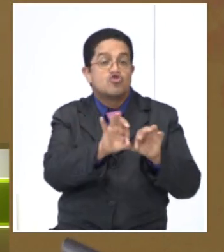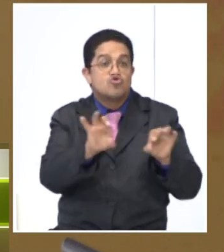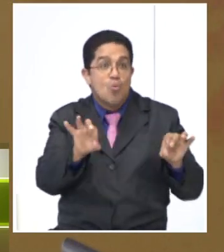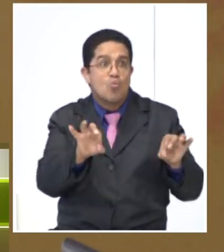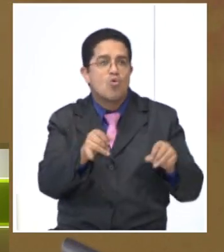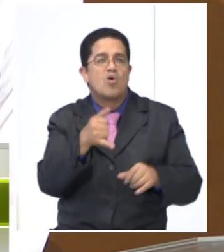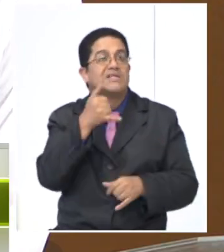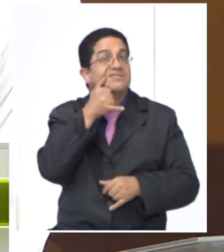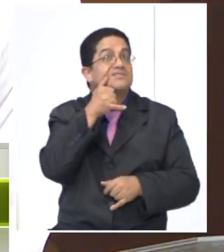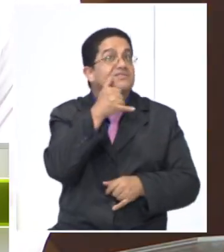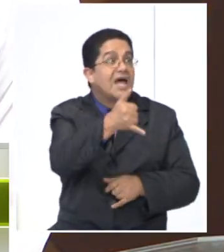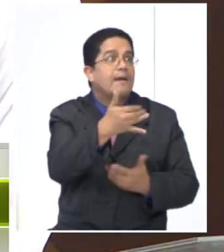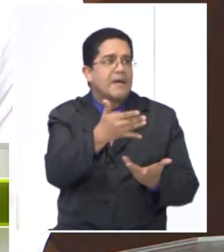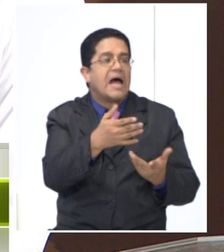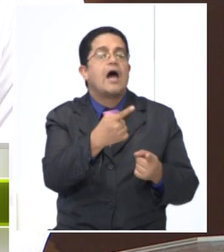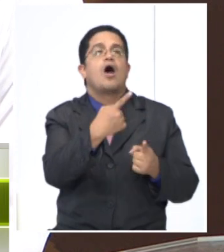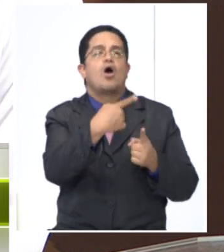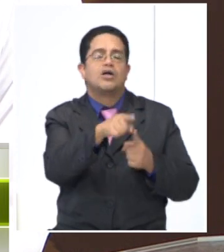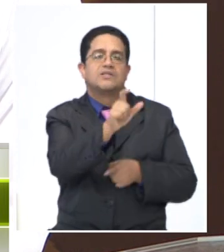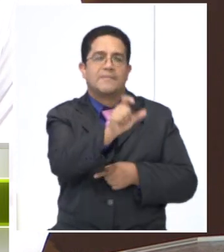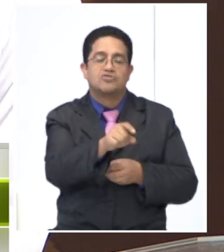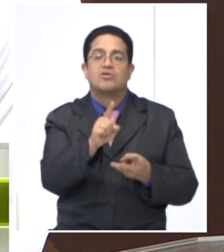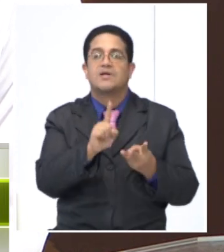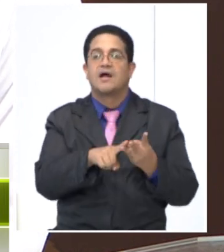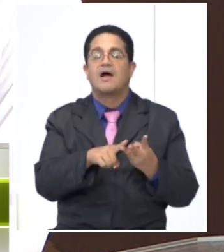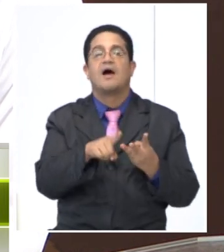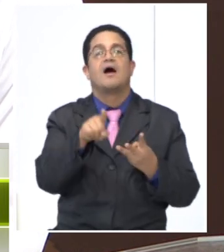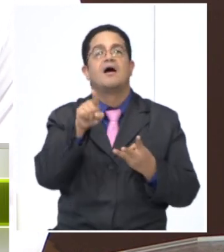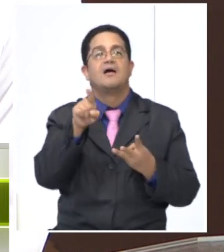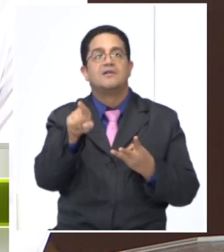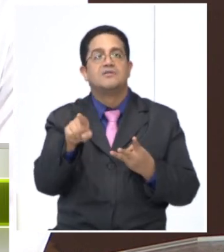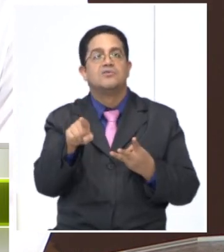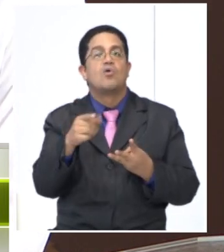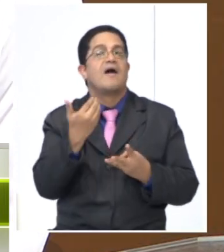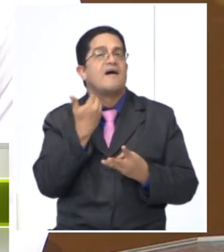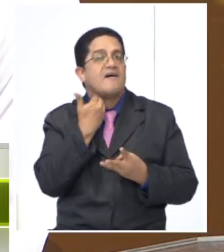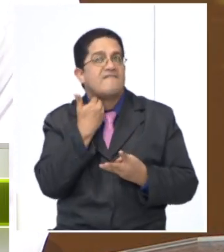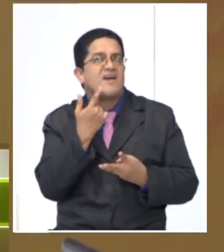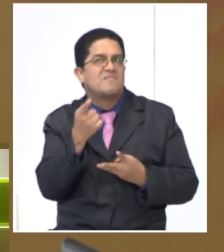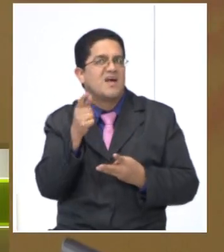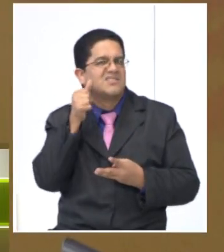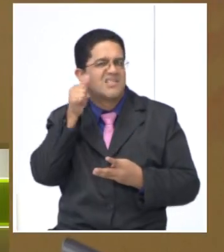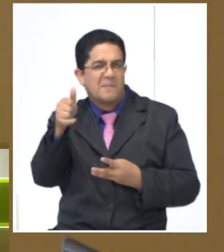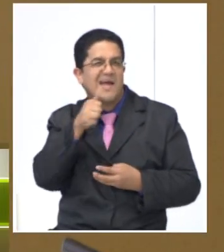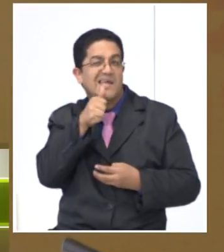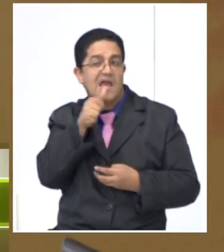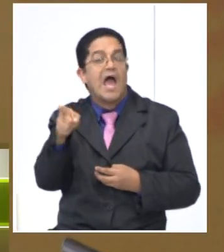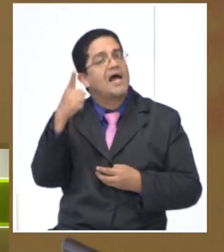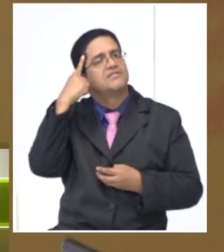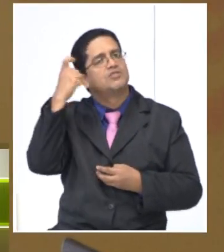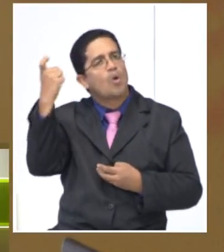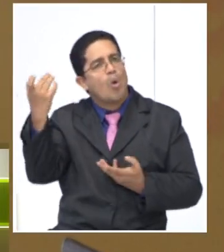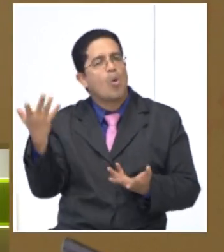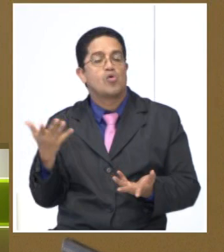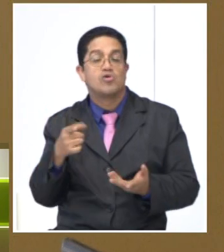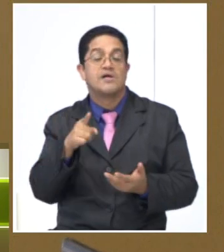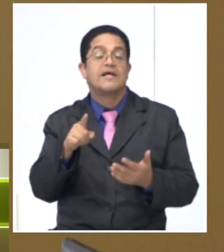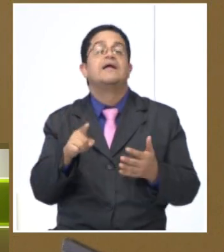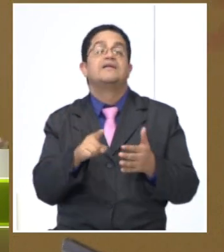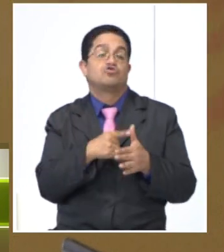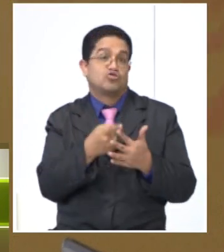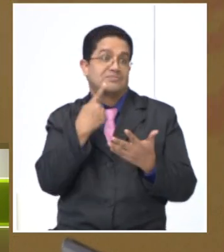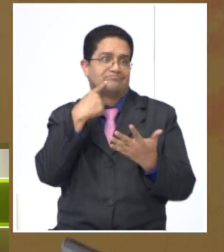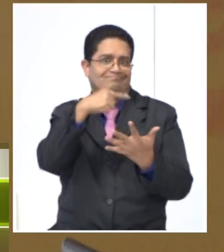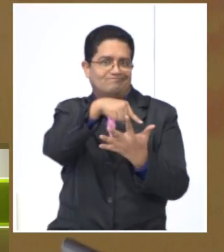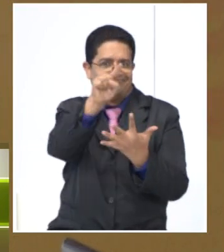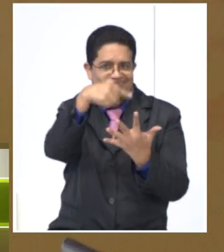llamas? Directamente un plomero. Cuando te sientes mal, ¿a quién llamas? A mi psicoterapeuta. Es ese proceso, es ese abanico de oportunidades y de